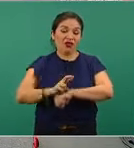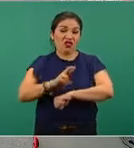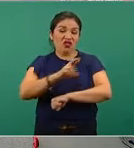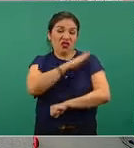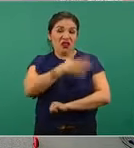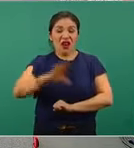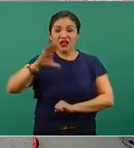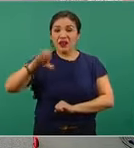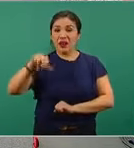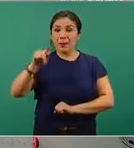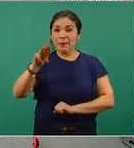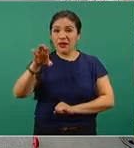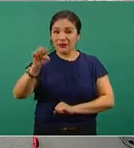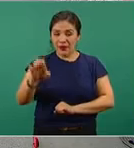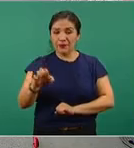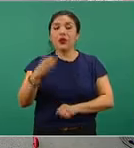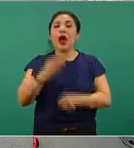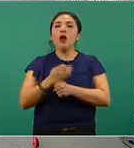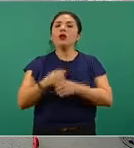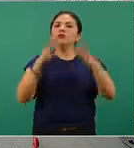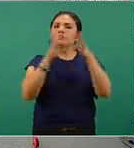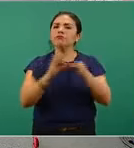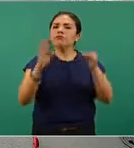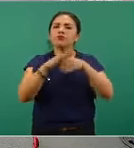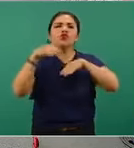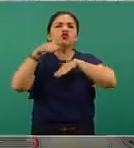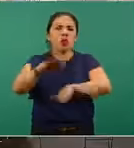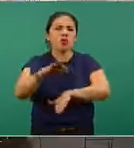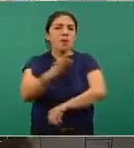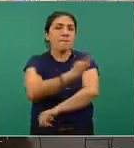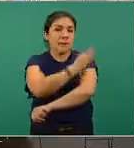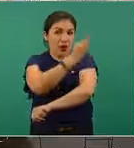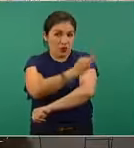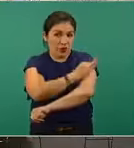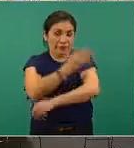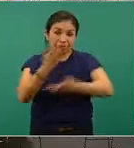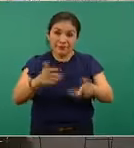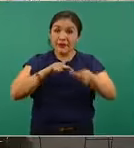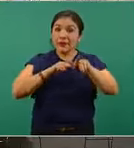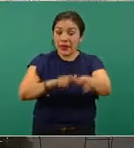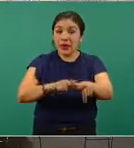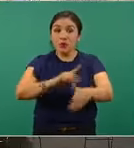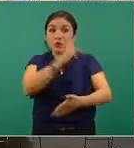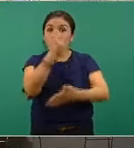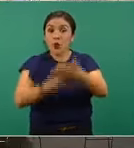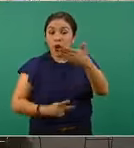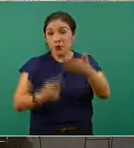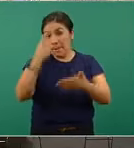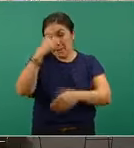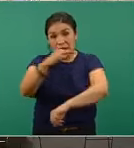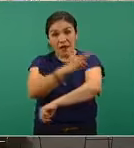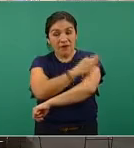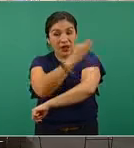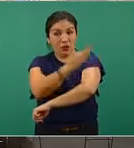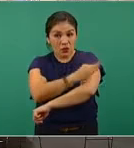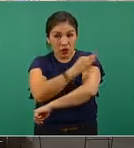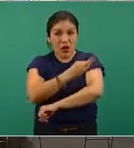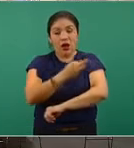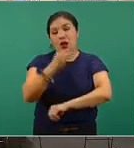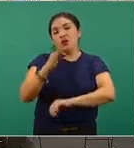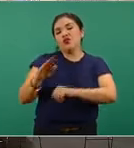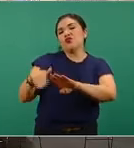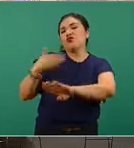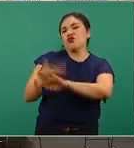Senaprece. Hablemos de vacunación. Seguimos con el programa o estrategia de vacunación